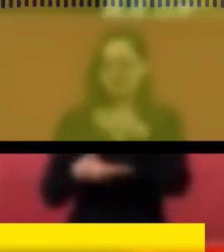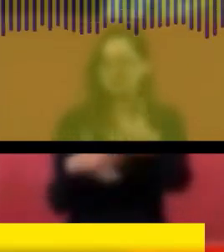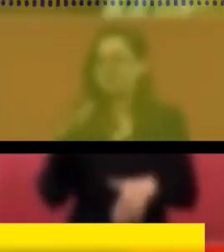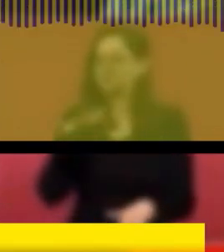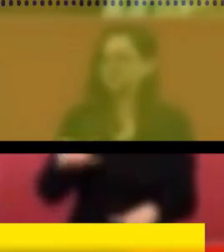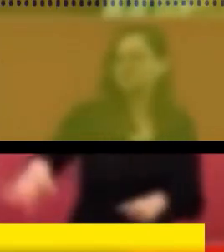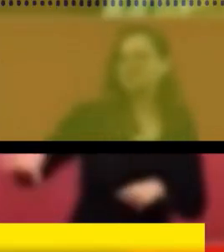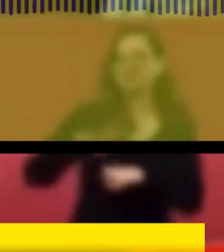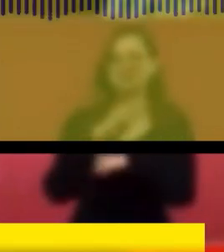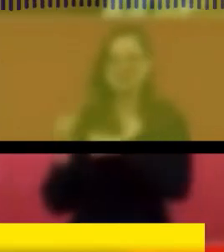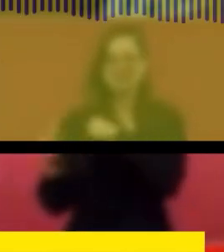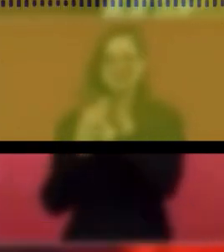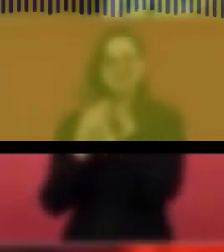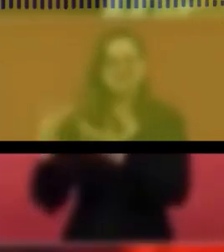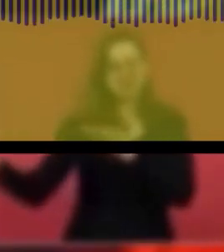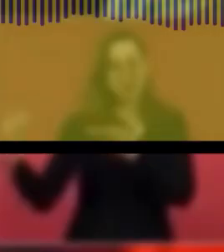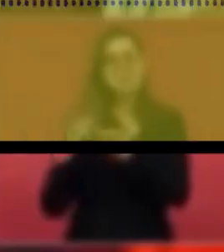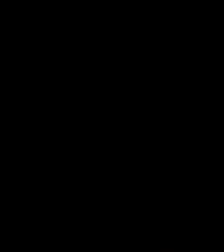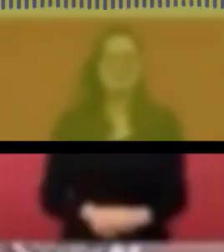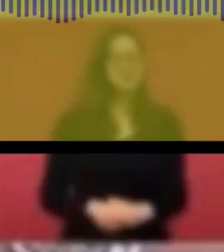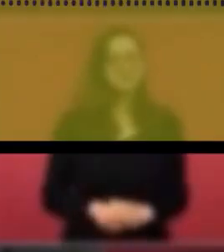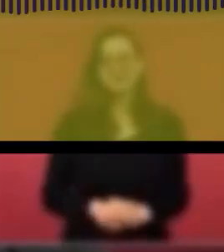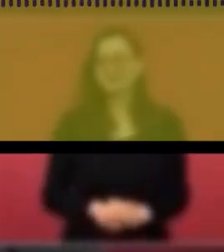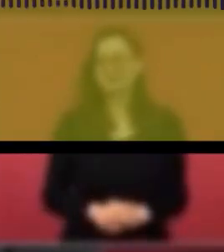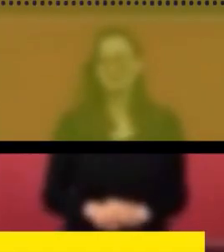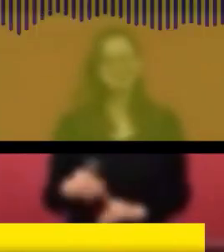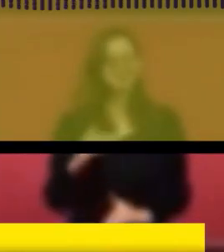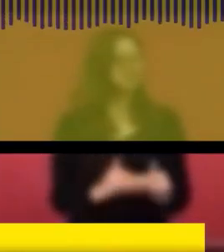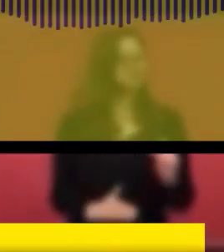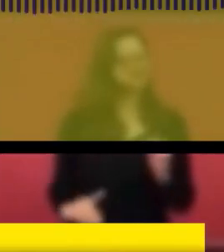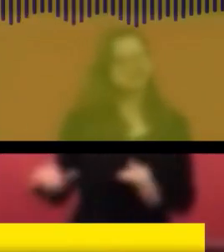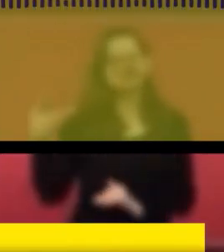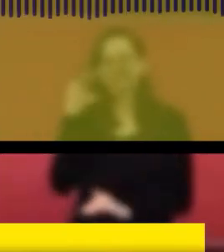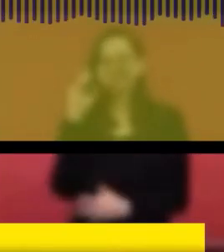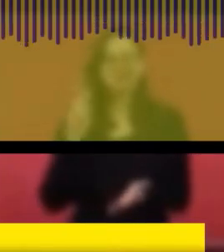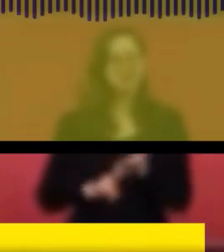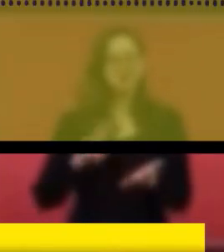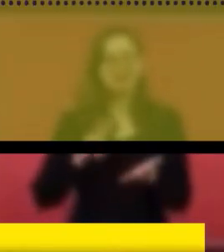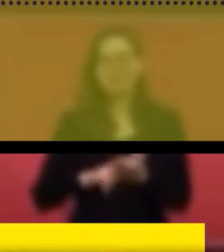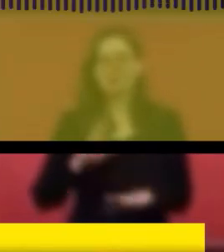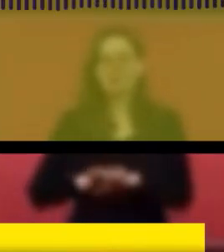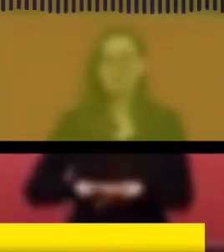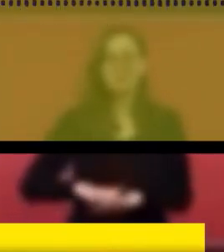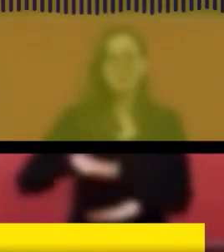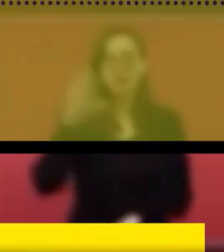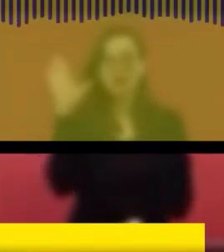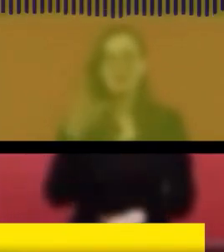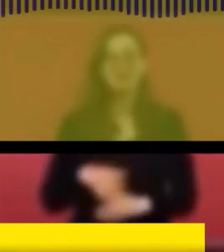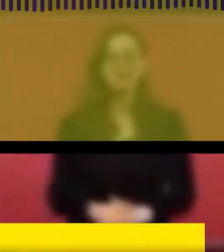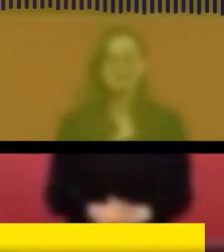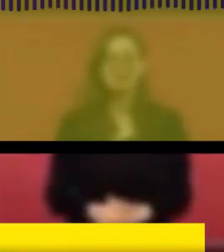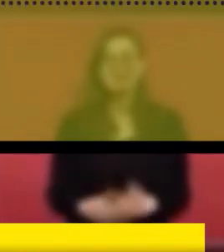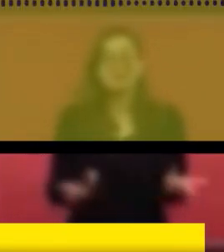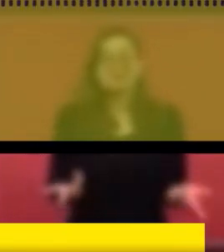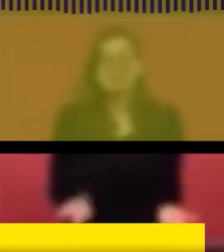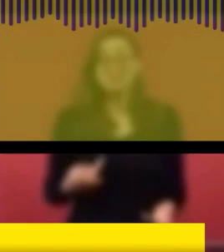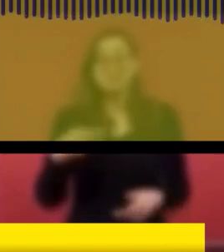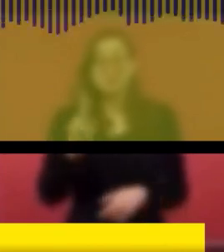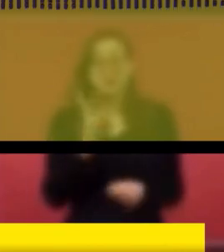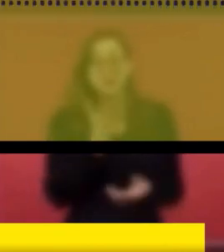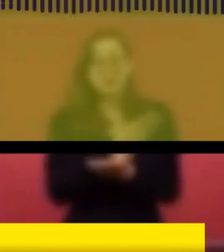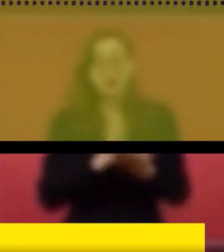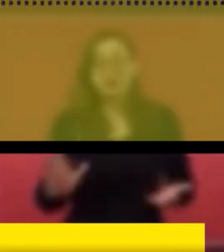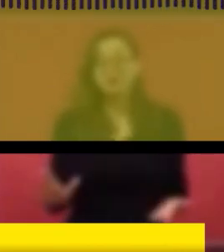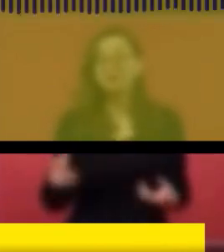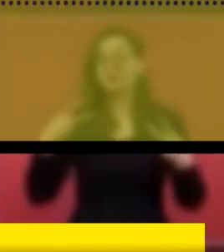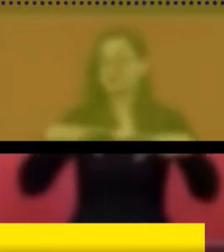estaba. Bueno, es un asunto de estrategia política. No sé si usted vio los 7 instrumentos de